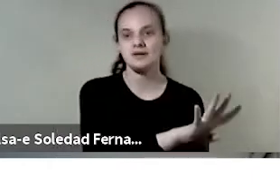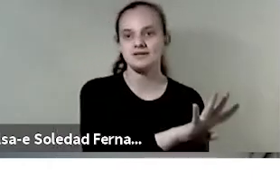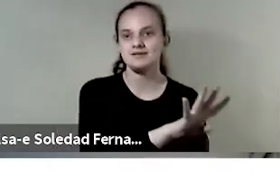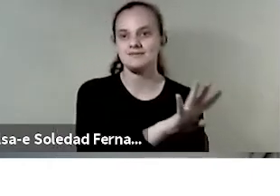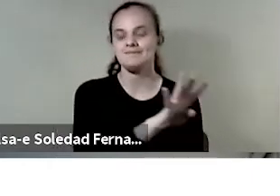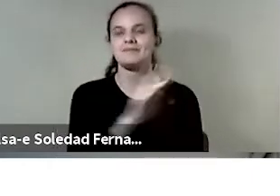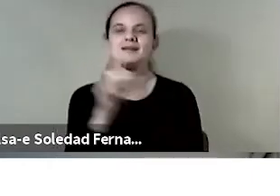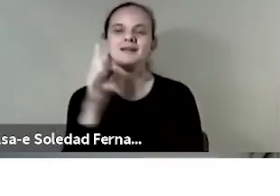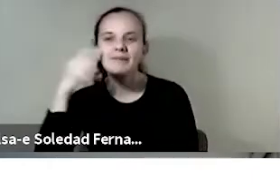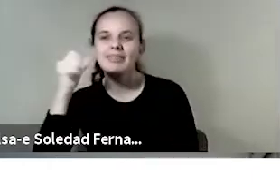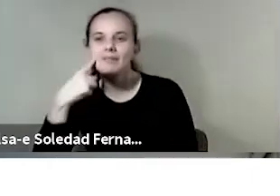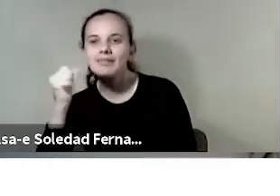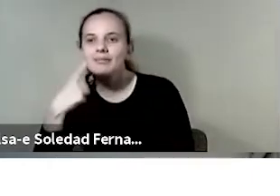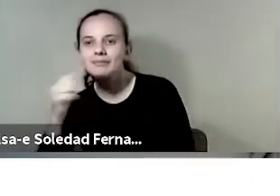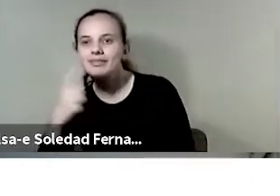el